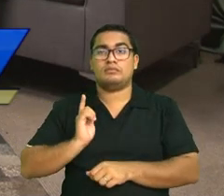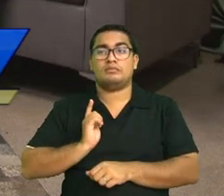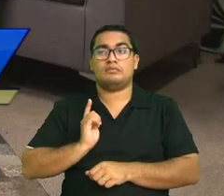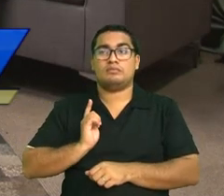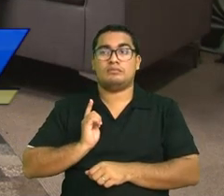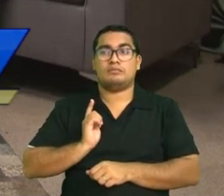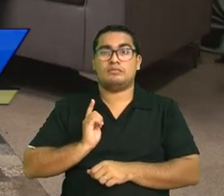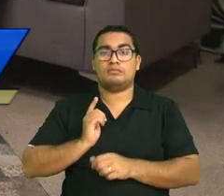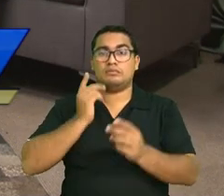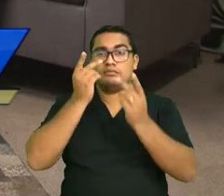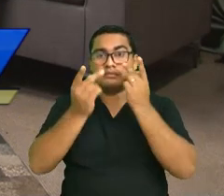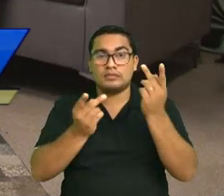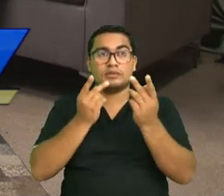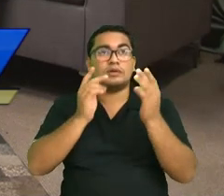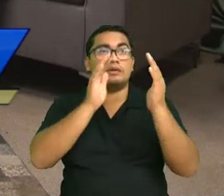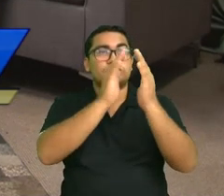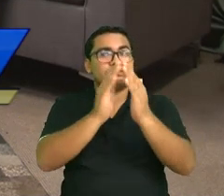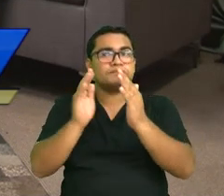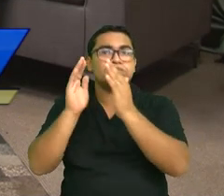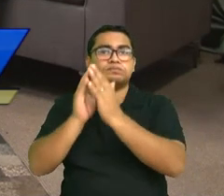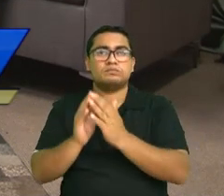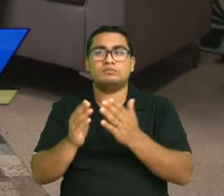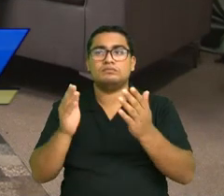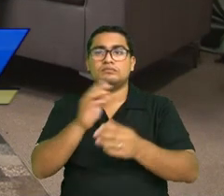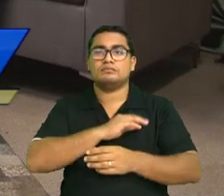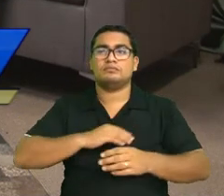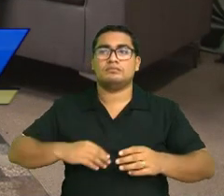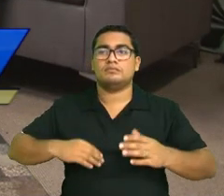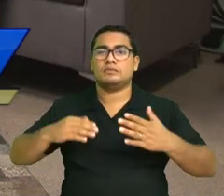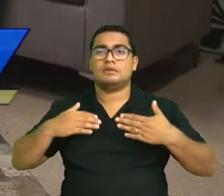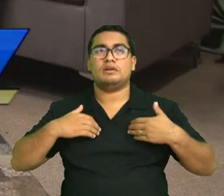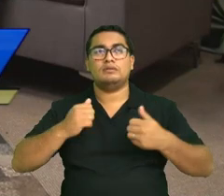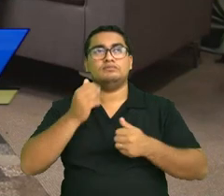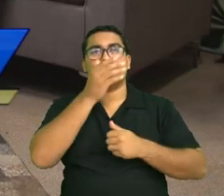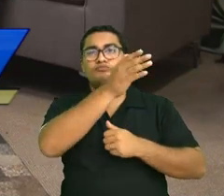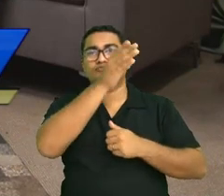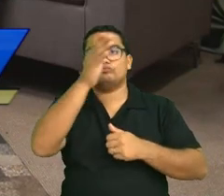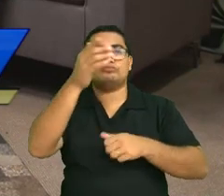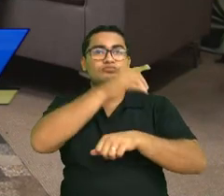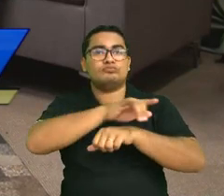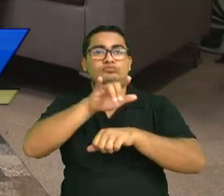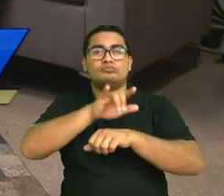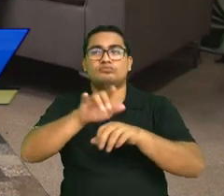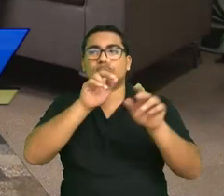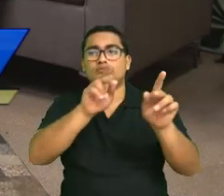de visitas realizadas como Ministerio de Salud, visitas integrales,